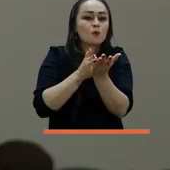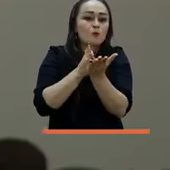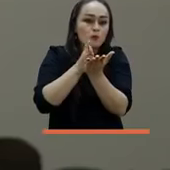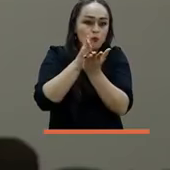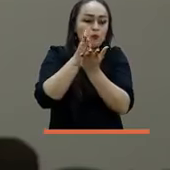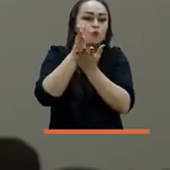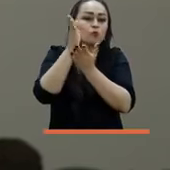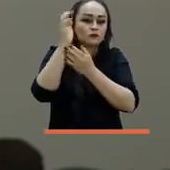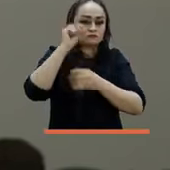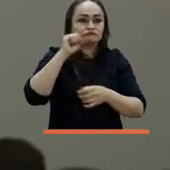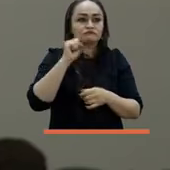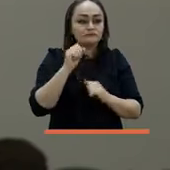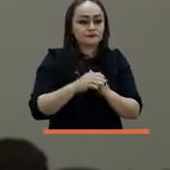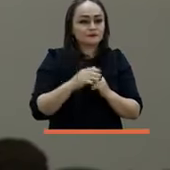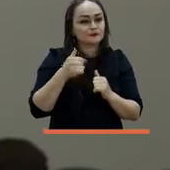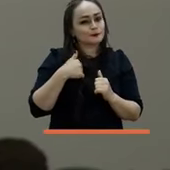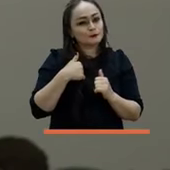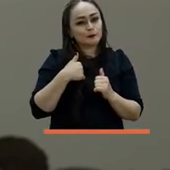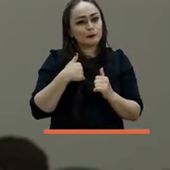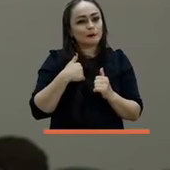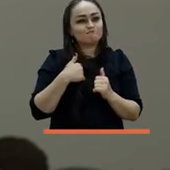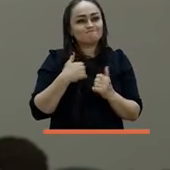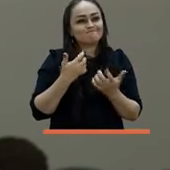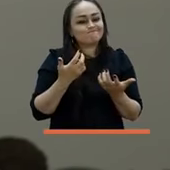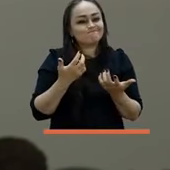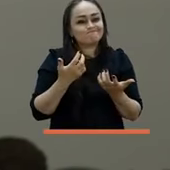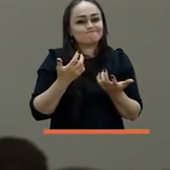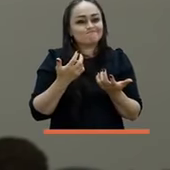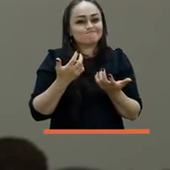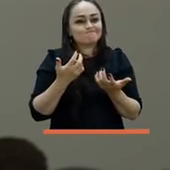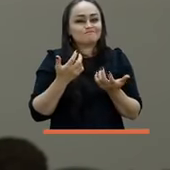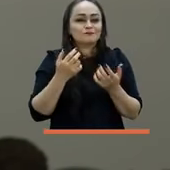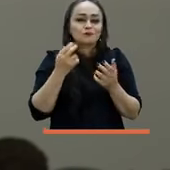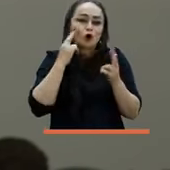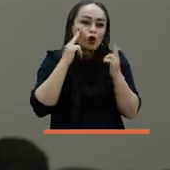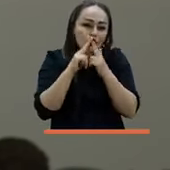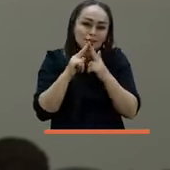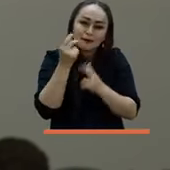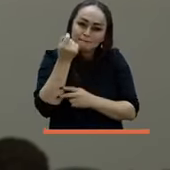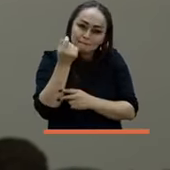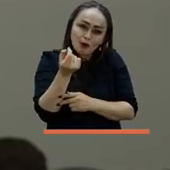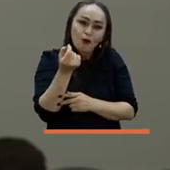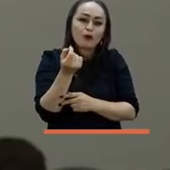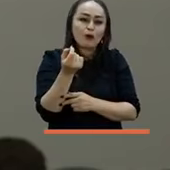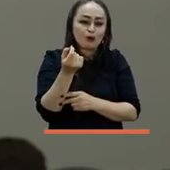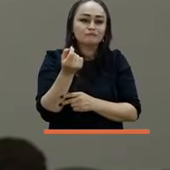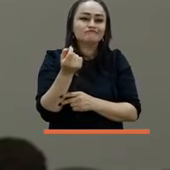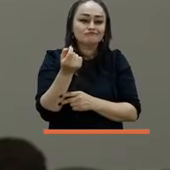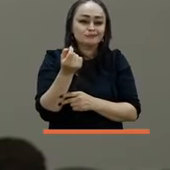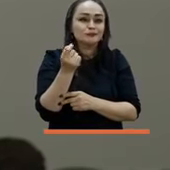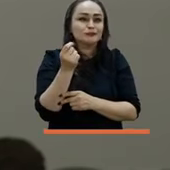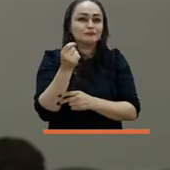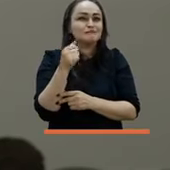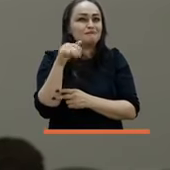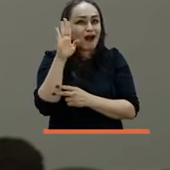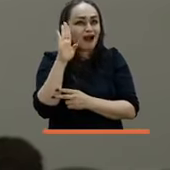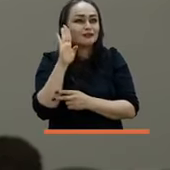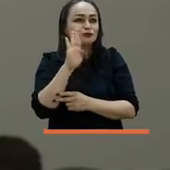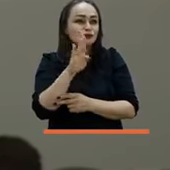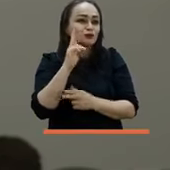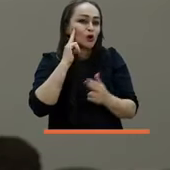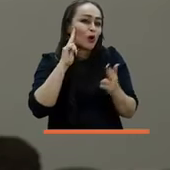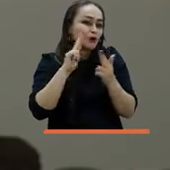soy un poco es conocedora de ello solamente he conocido lo que es el trabajo por